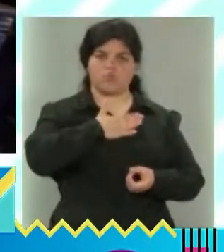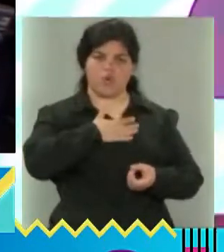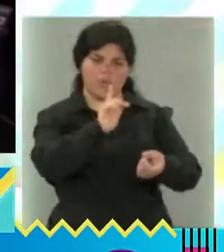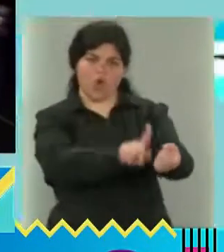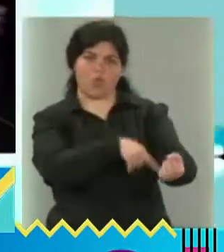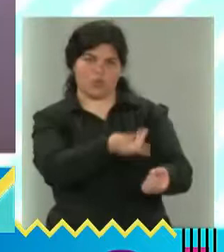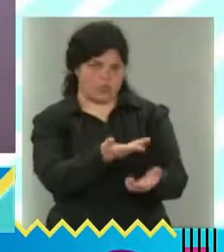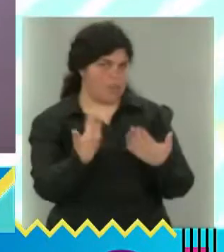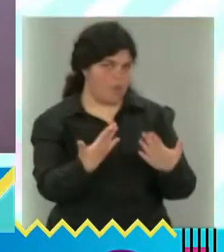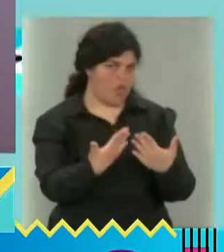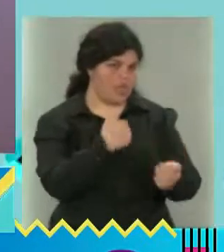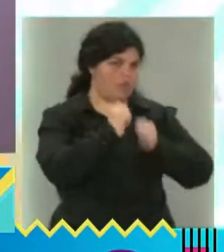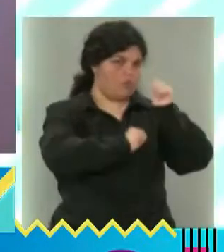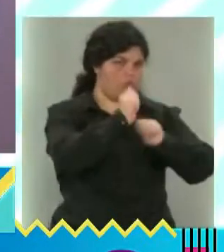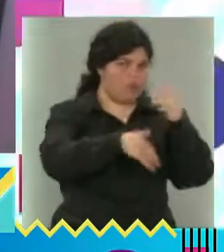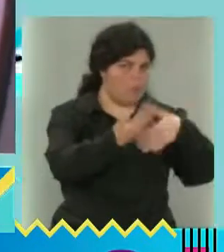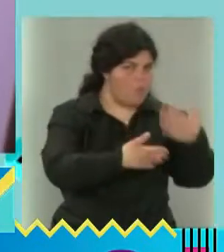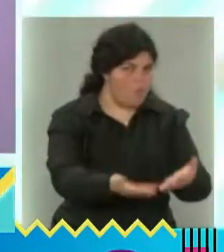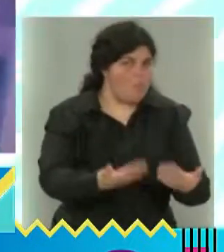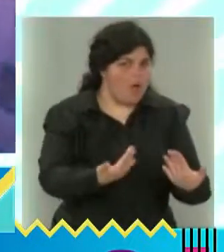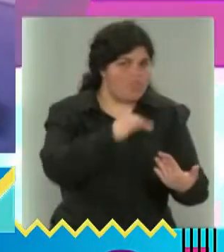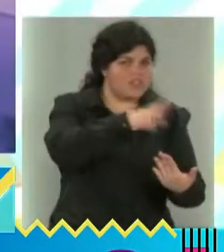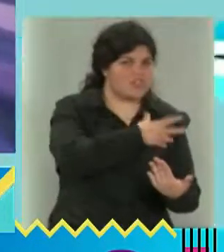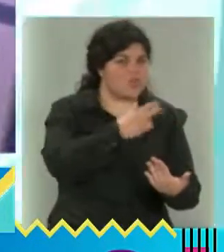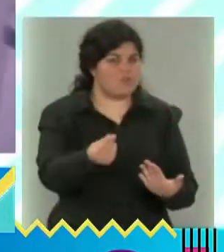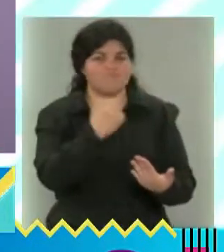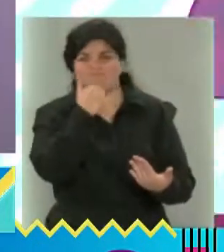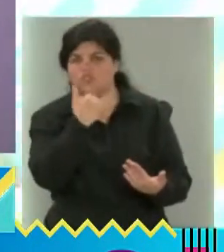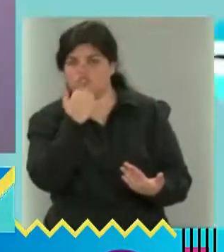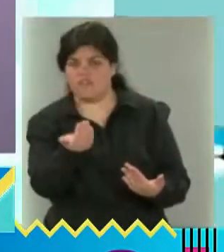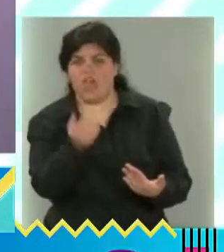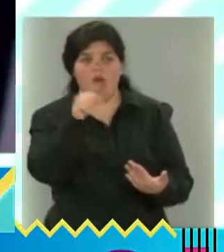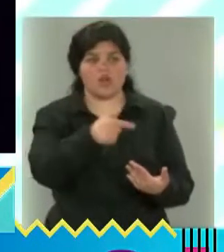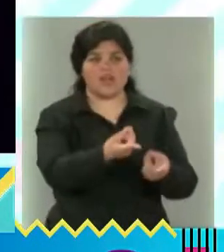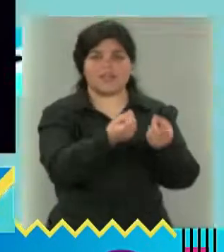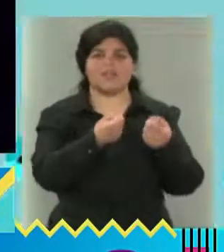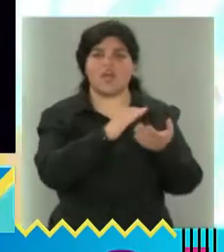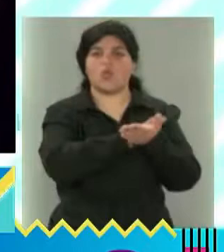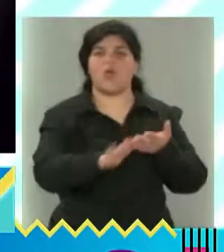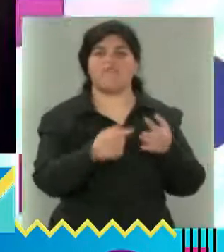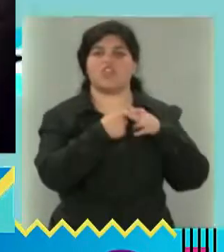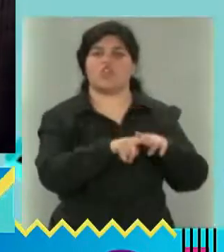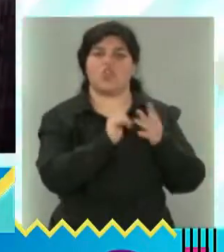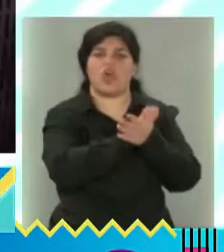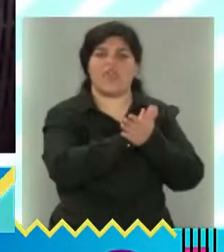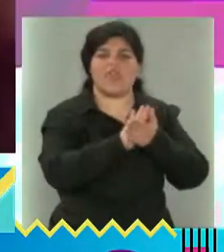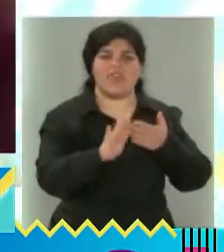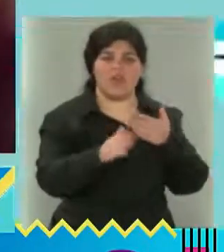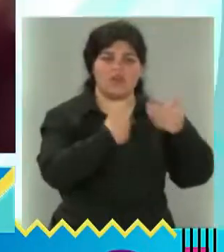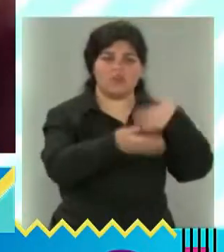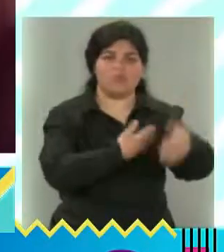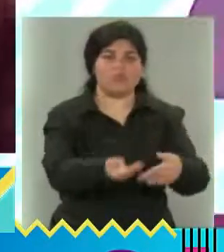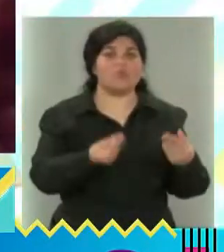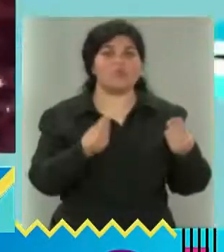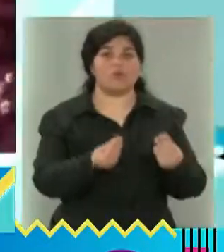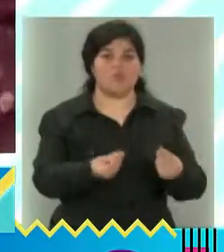el productor y si se va a poder lograr hacer, pero sin ninguna duda la tecnificación tiene que llegar al productor y no tiene que venir solamente de mano de un